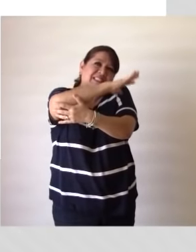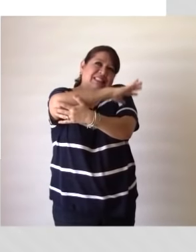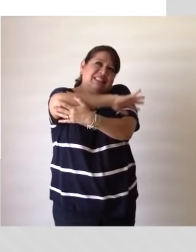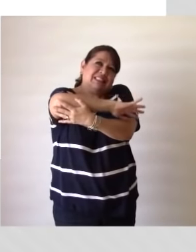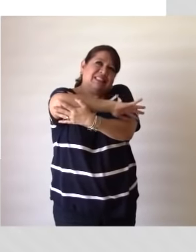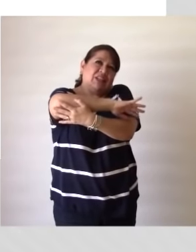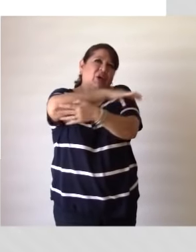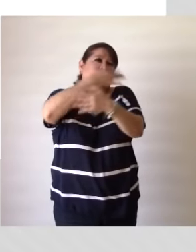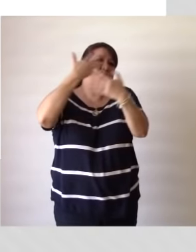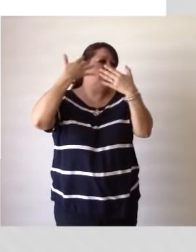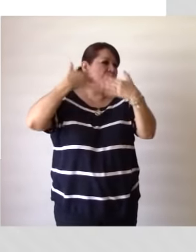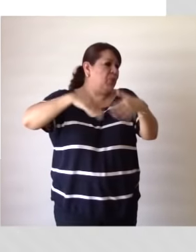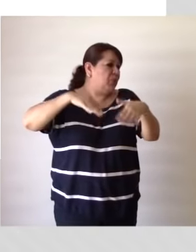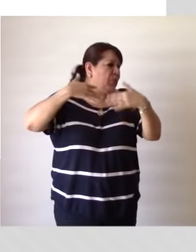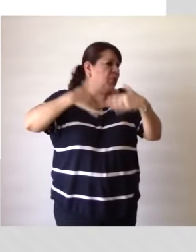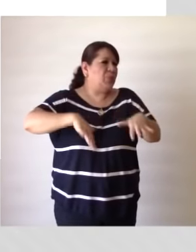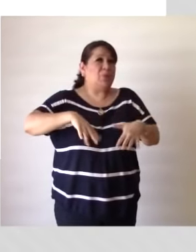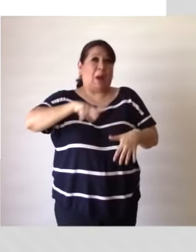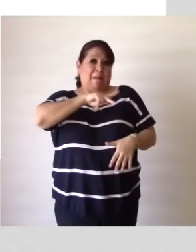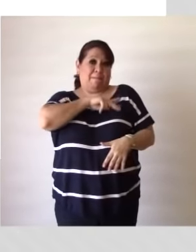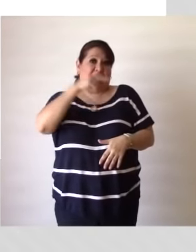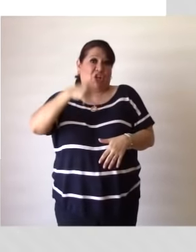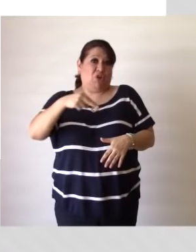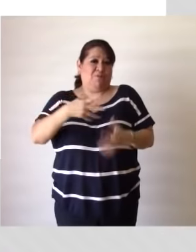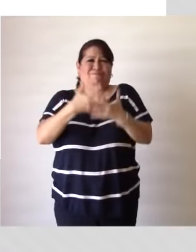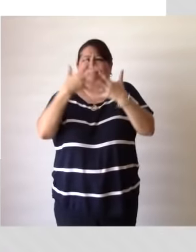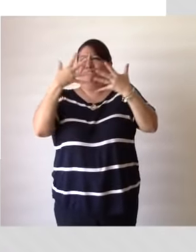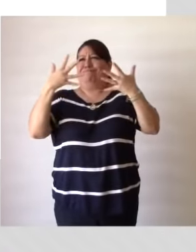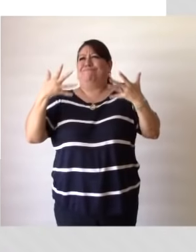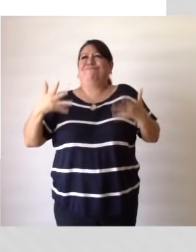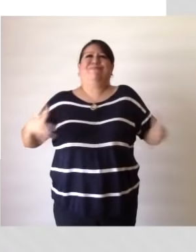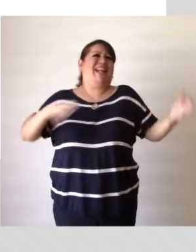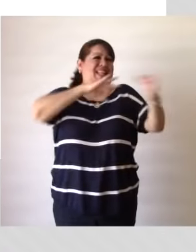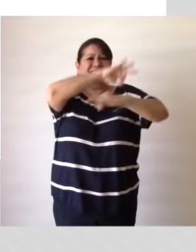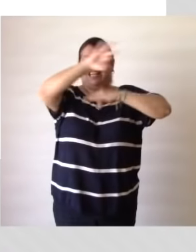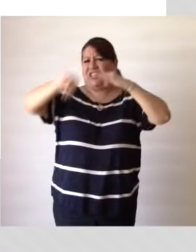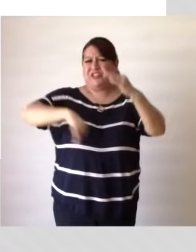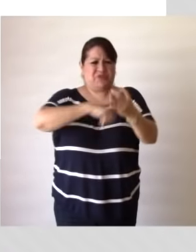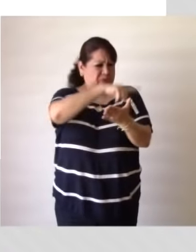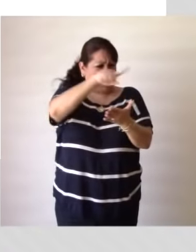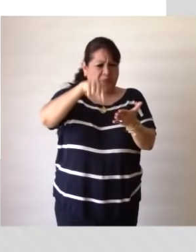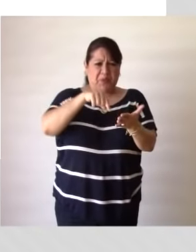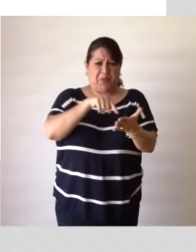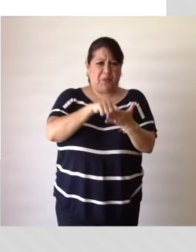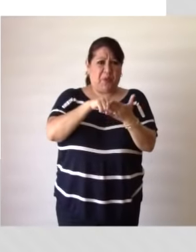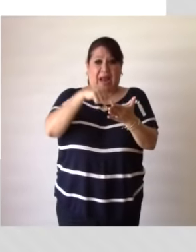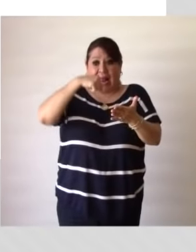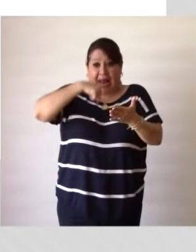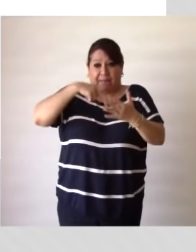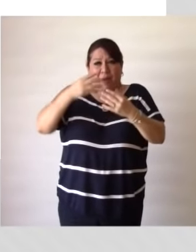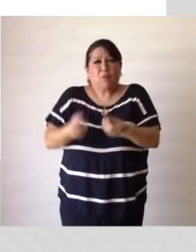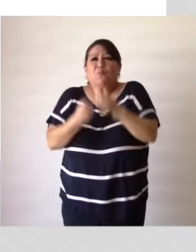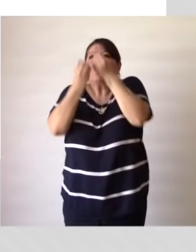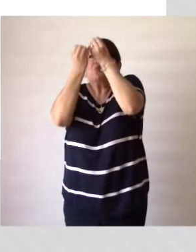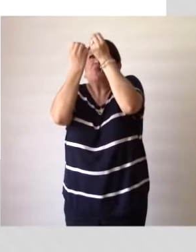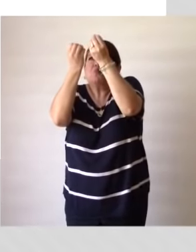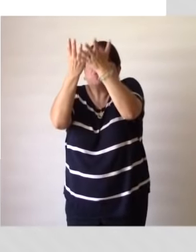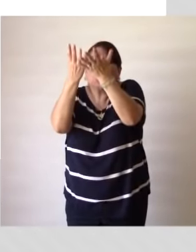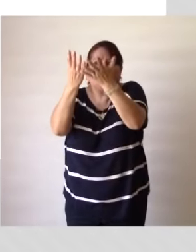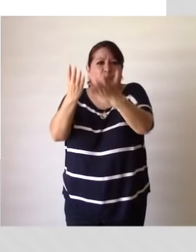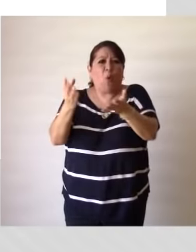y en todo lugar se ofrece a mi nombre incienso y ofrenda limpia porque